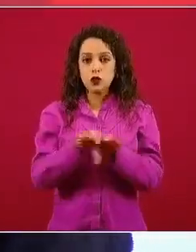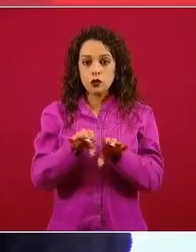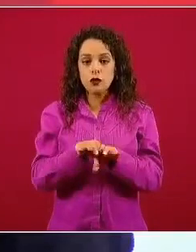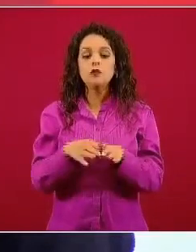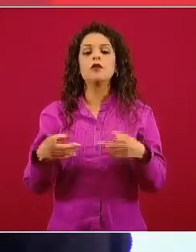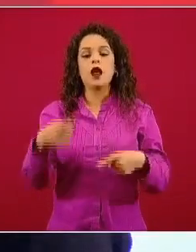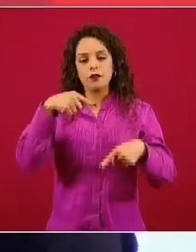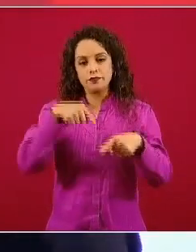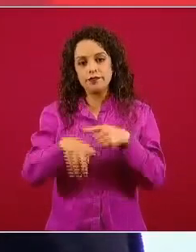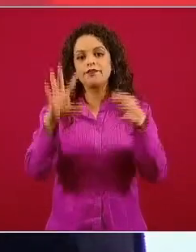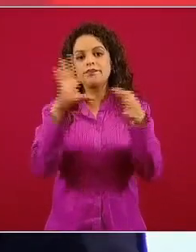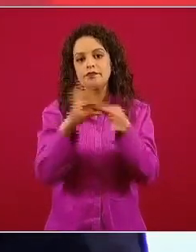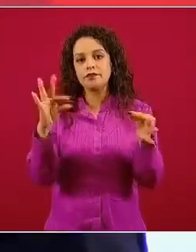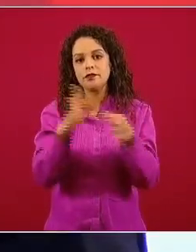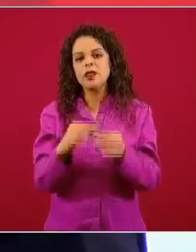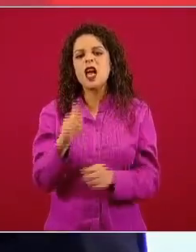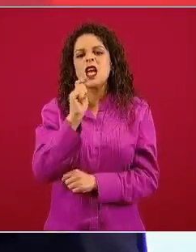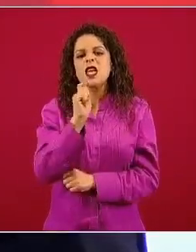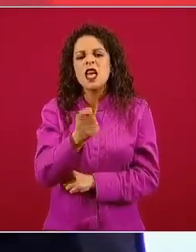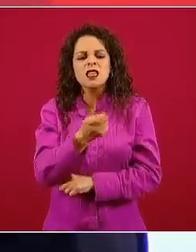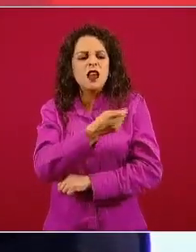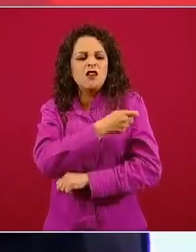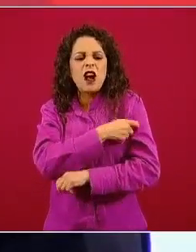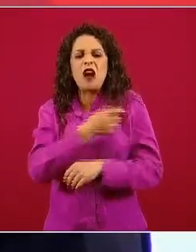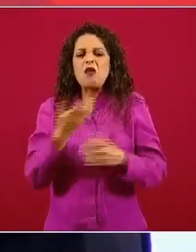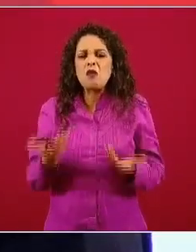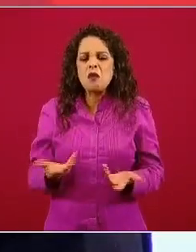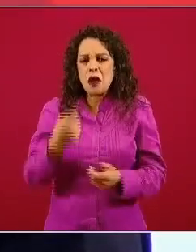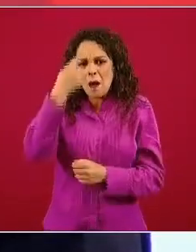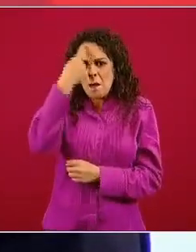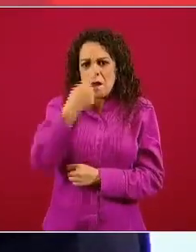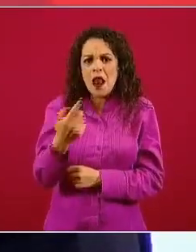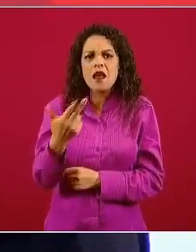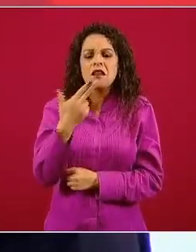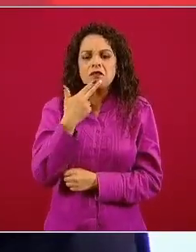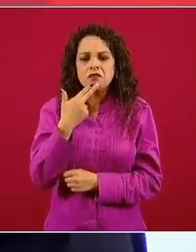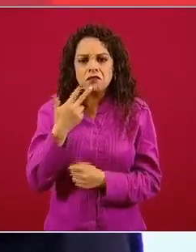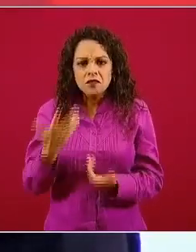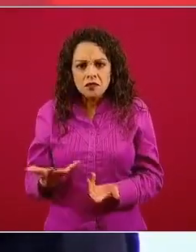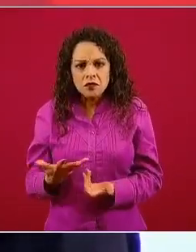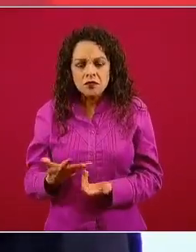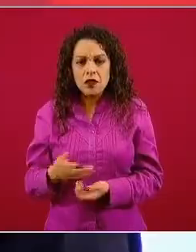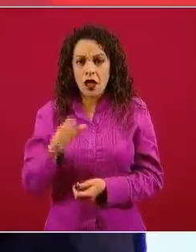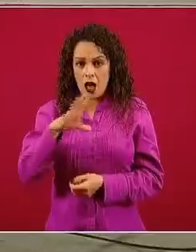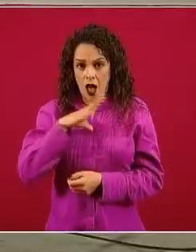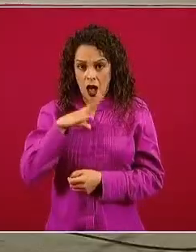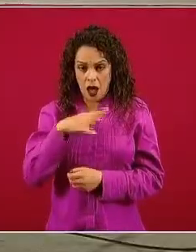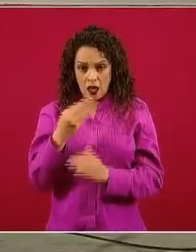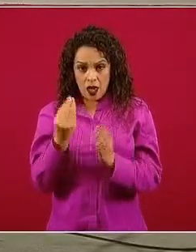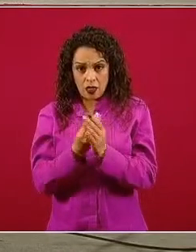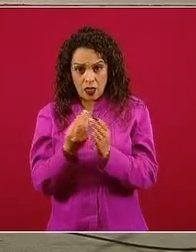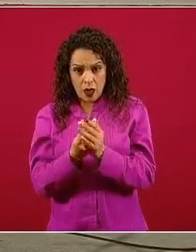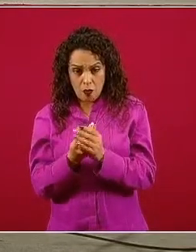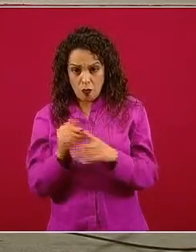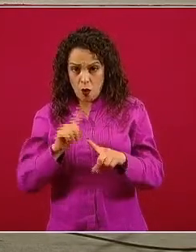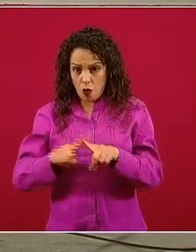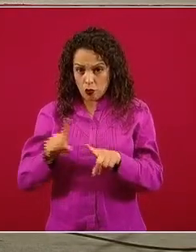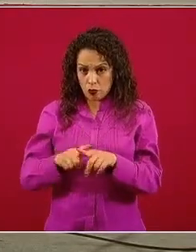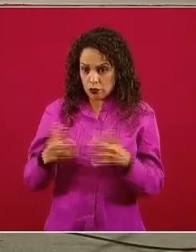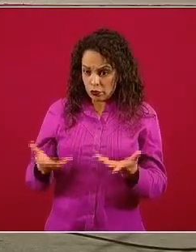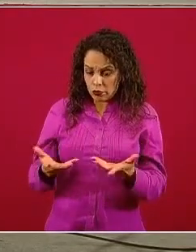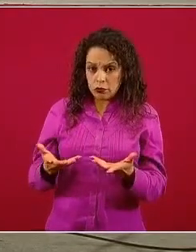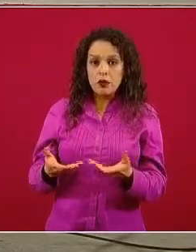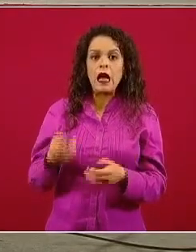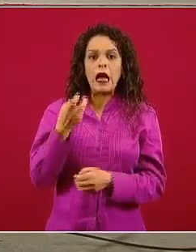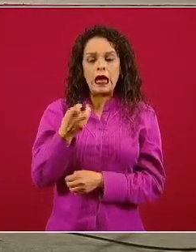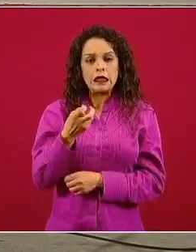para qué sirve, cuáles son los diferentes tipos o en su momento desarrollos de vacunas que ha habido, cómo las vacunas